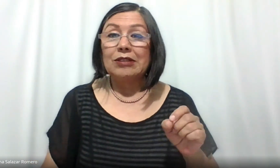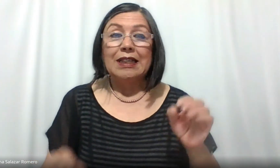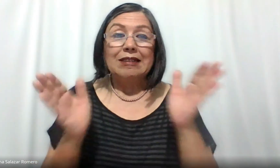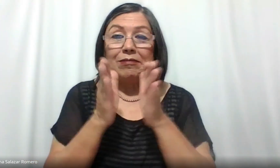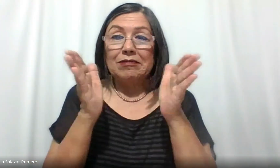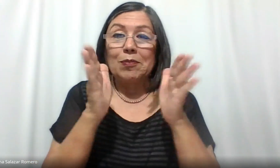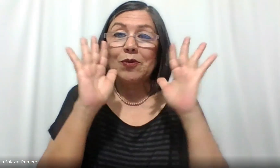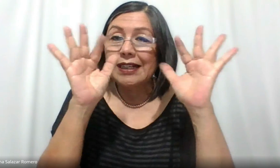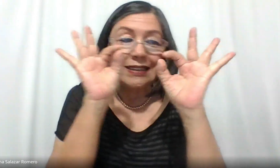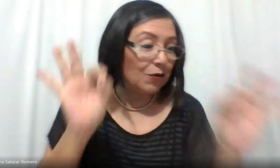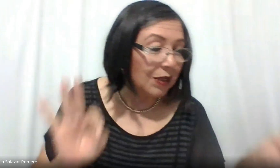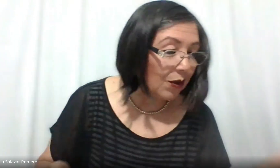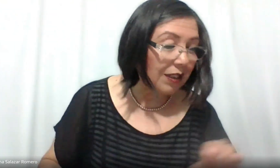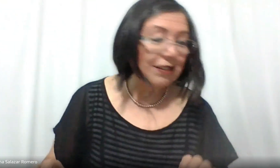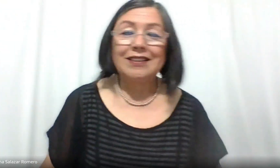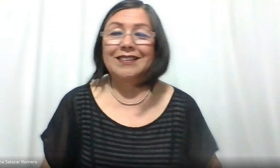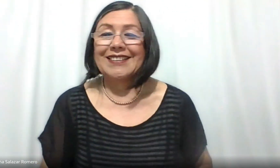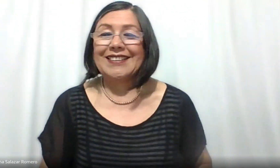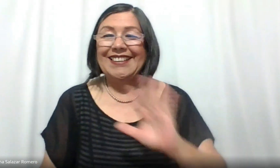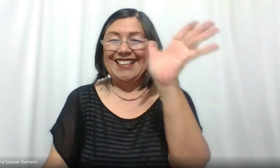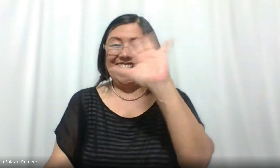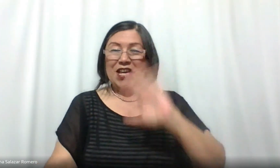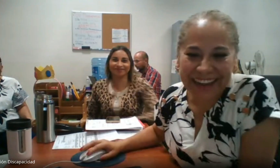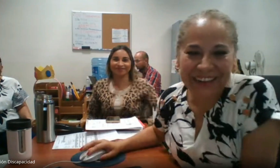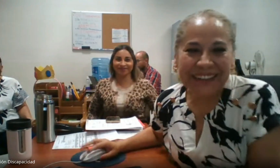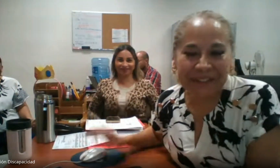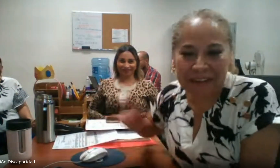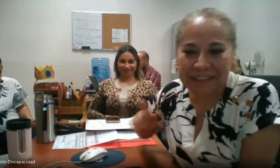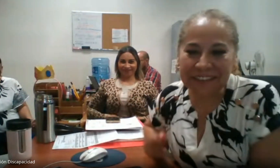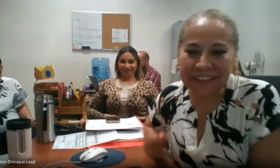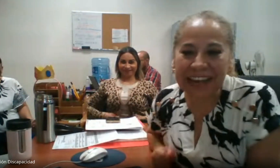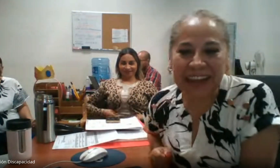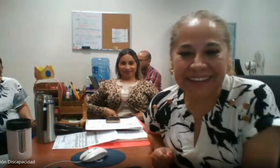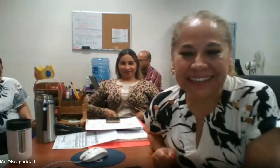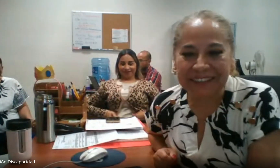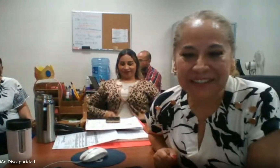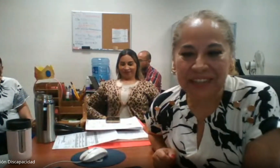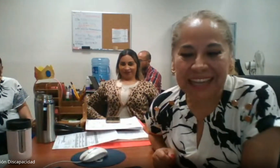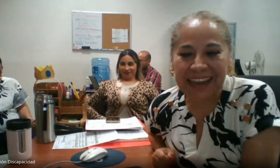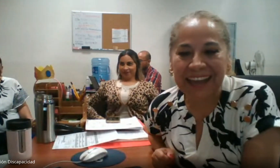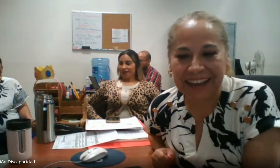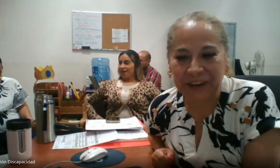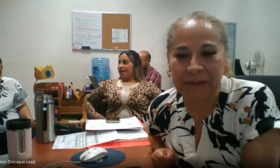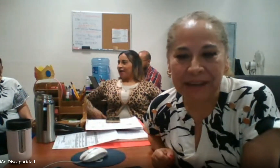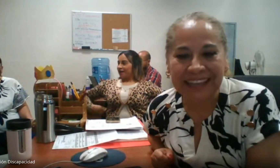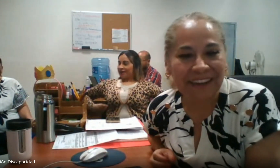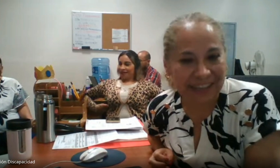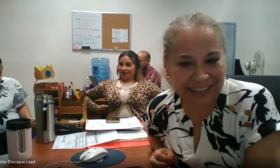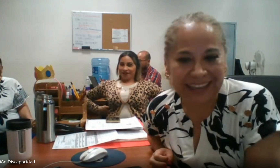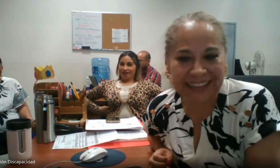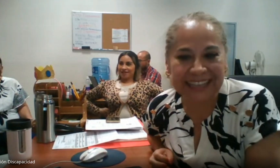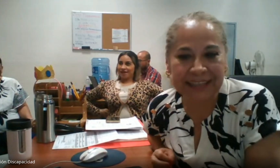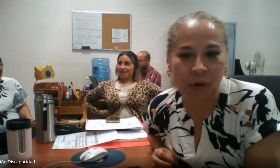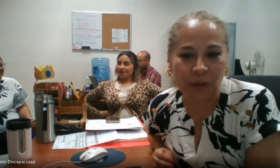pero voy a procurar que sea 1 hora. Claro, te vamos a tomar la palabra y te vamos a invitar a otra plática al